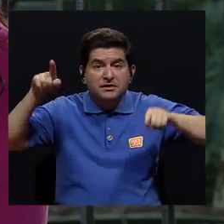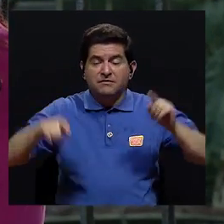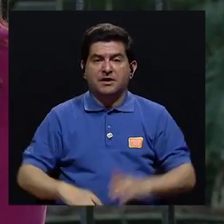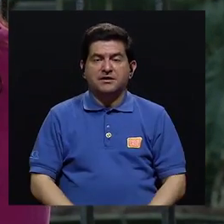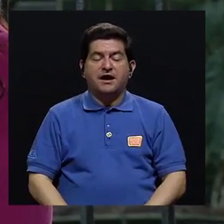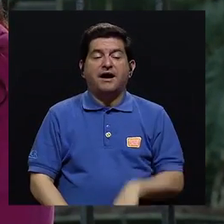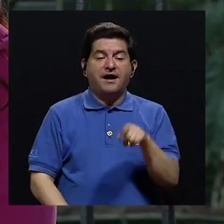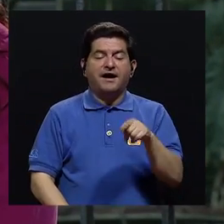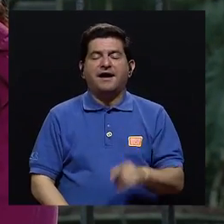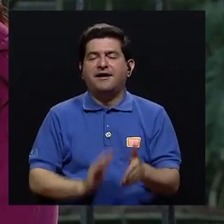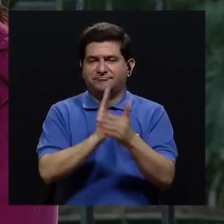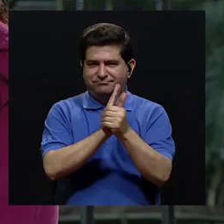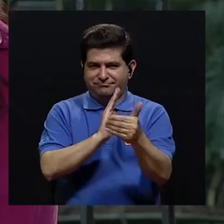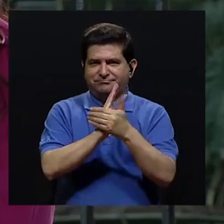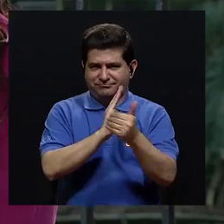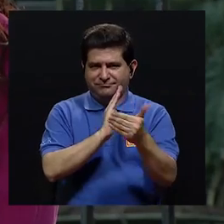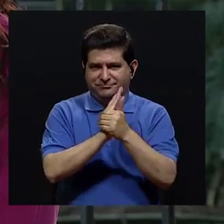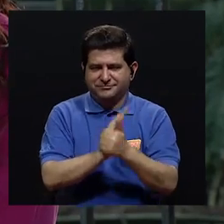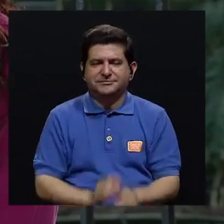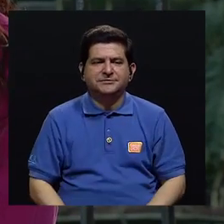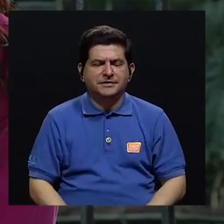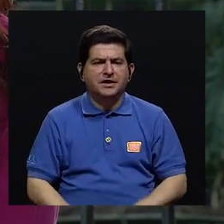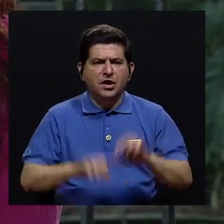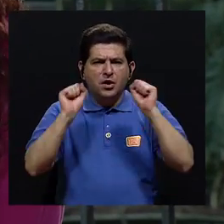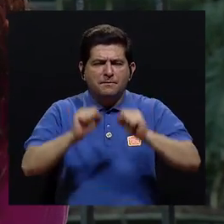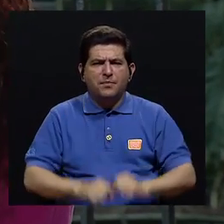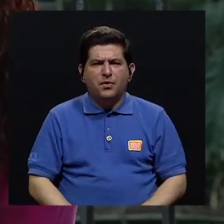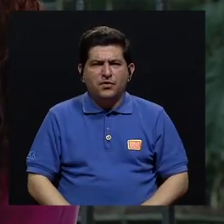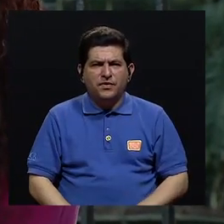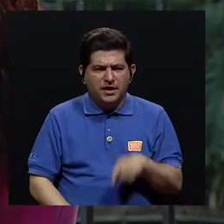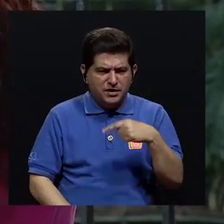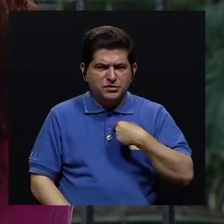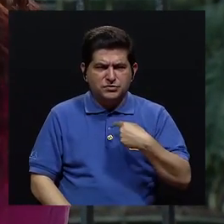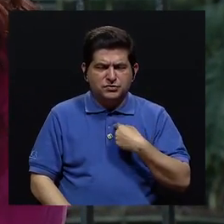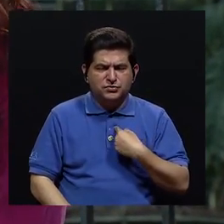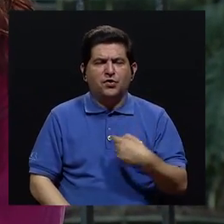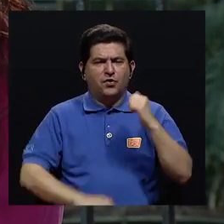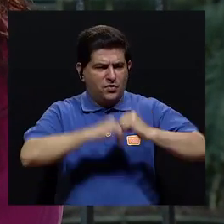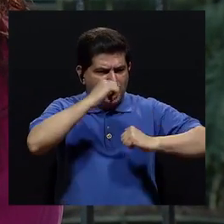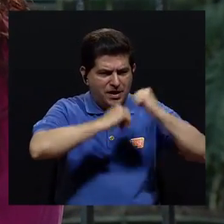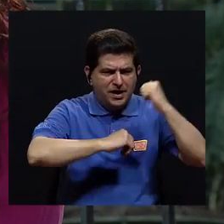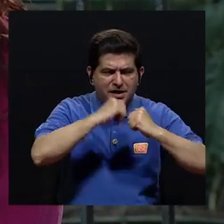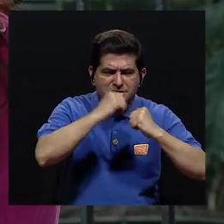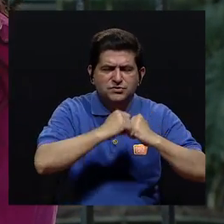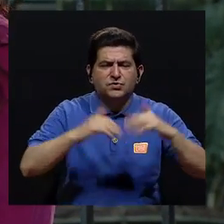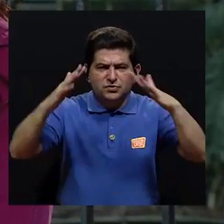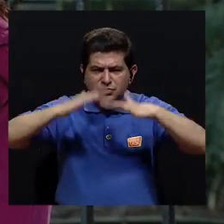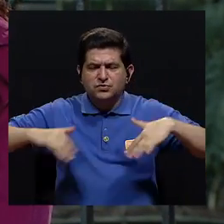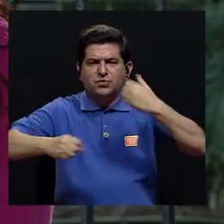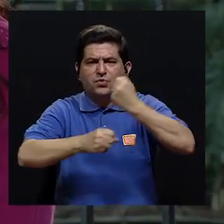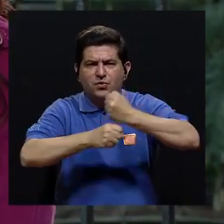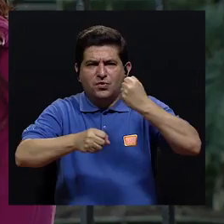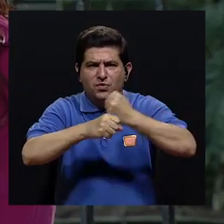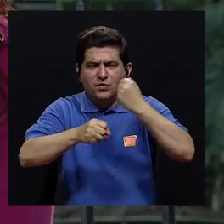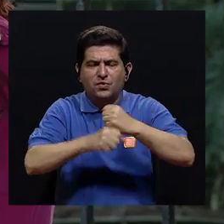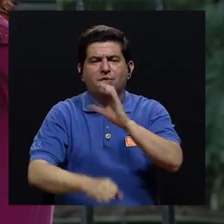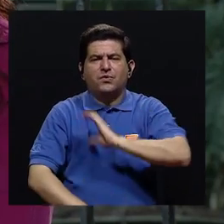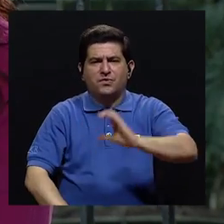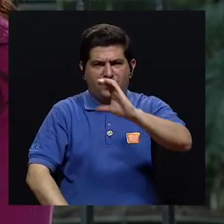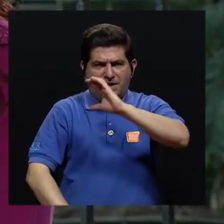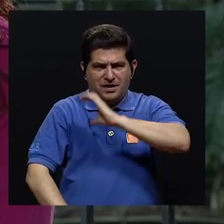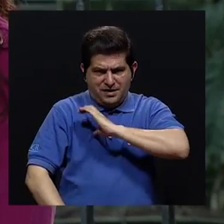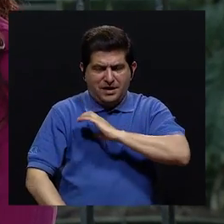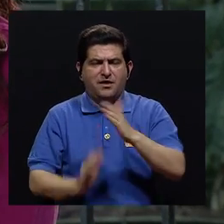ahí donde entra el arte de cómo acondiciono mi infraestructura o mi espacio de trabajo a